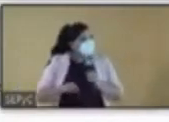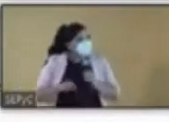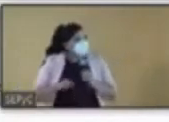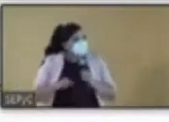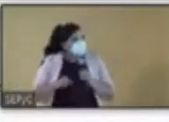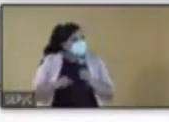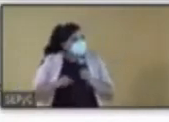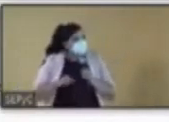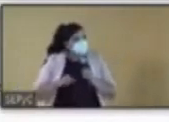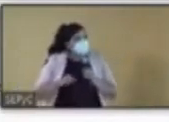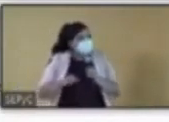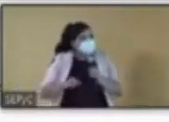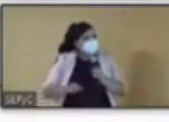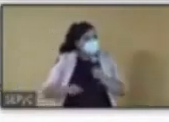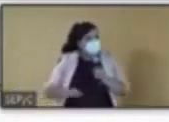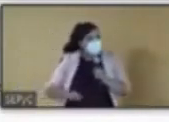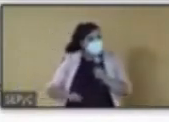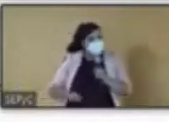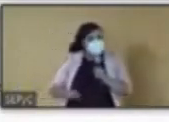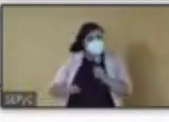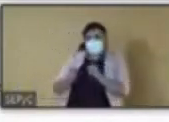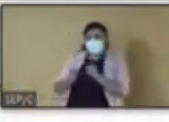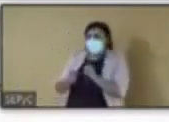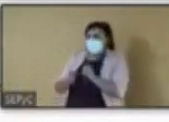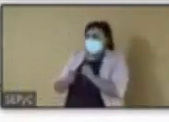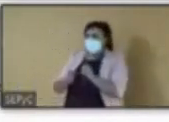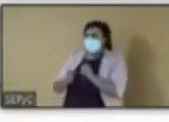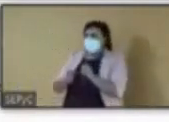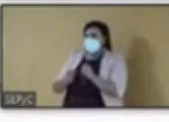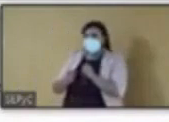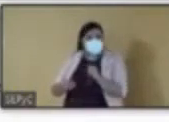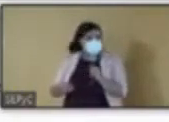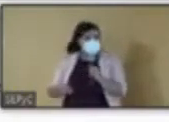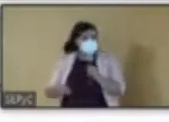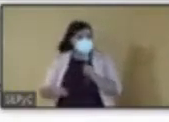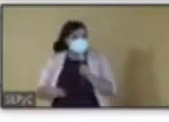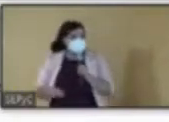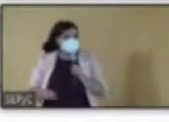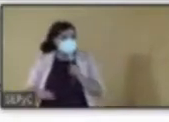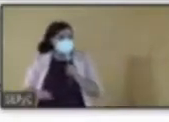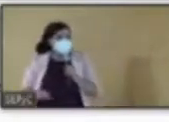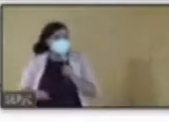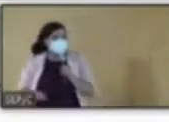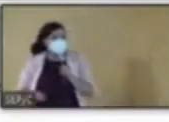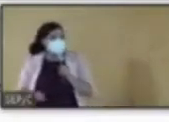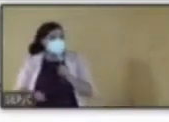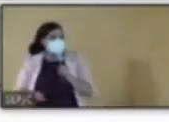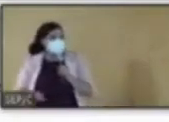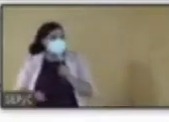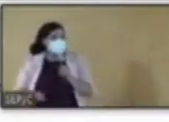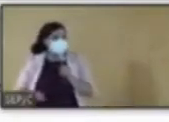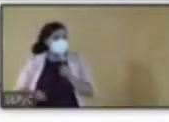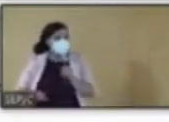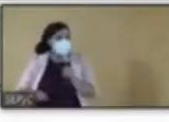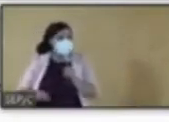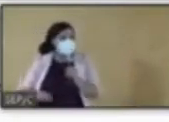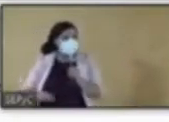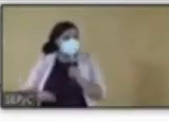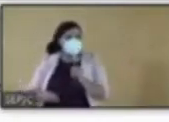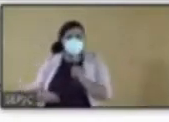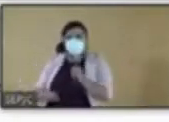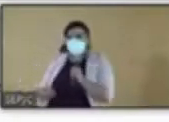Muchas personas tenían la inquietud de cómo puedo yo firmar mi declaración. Algunos pensaban que solamente la oportunidad para firmarla